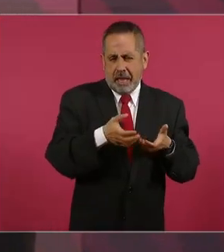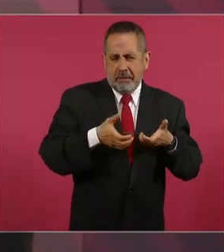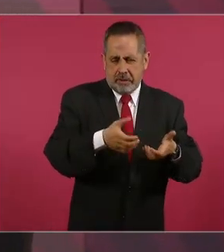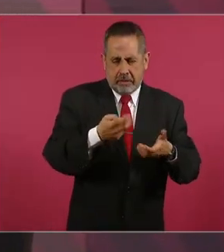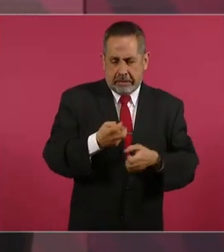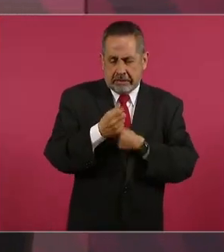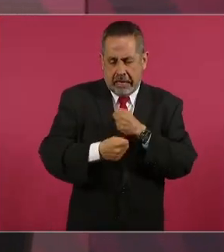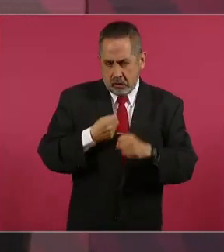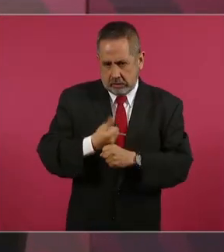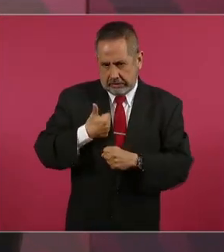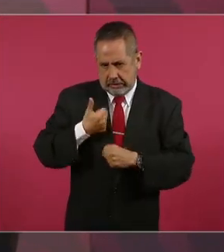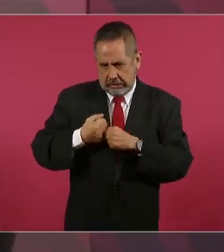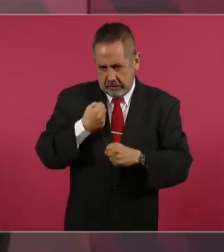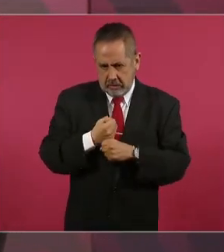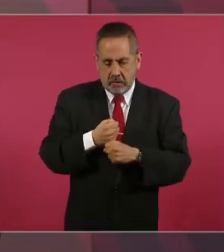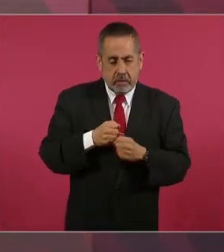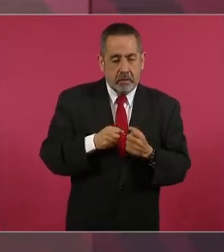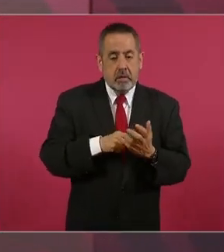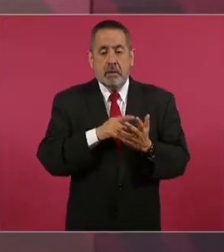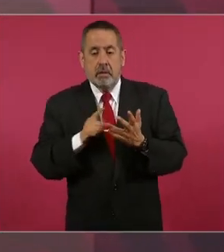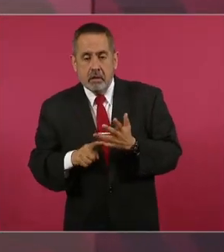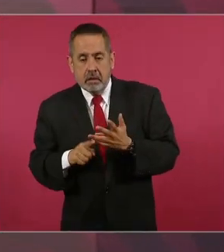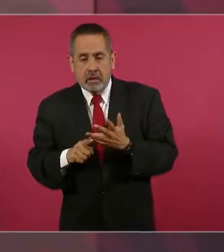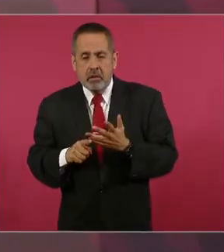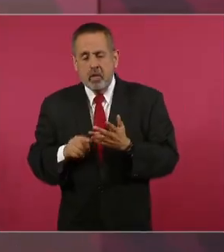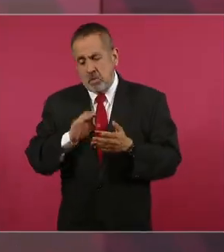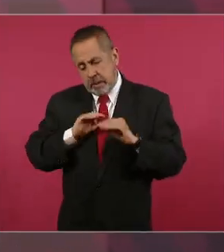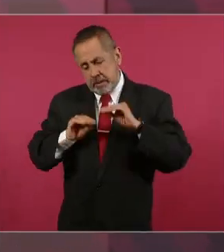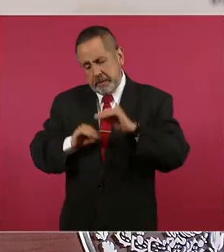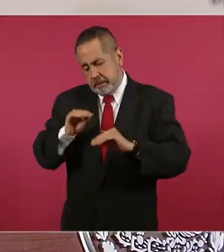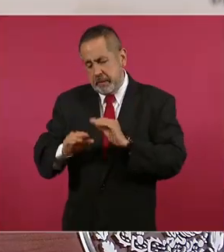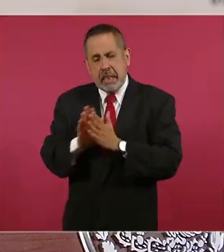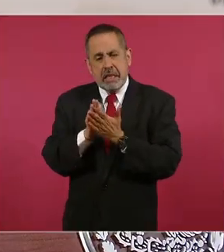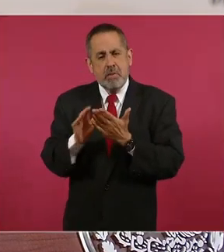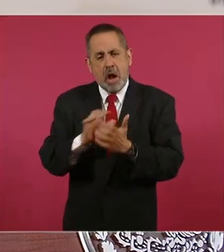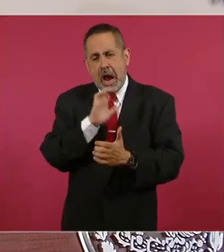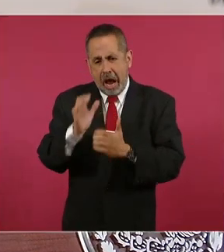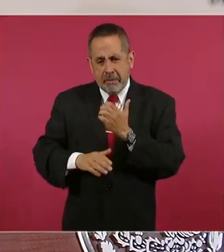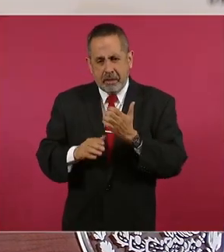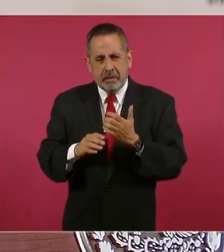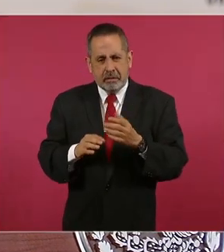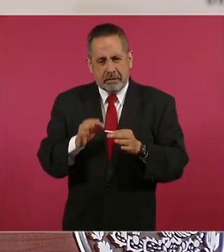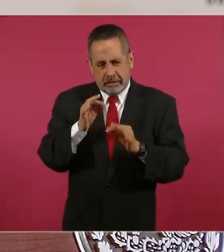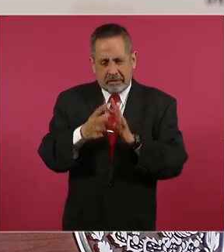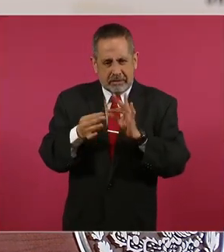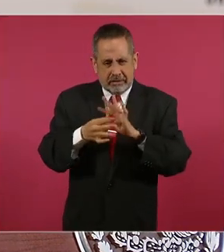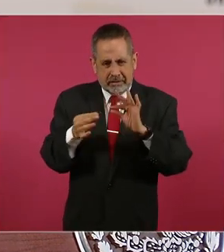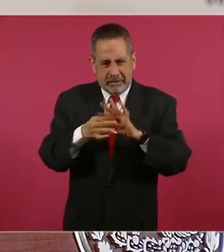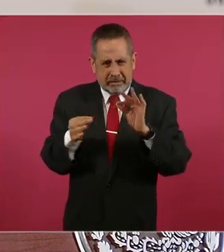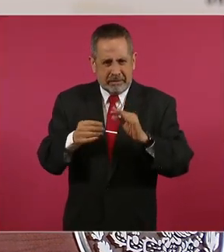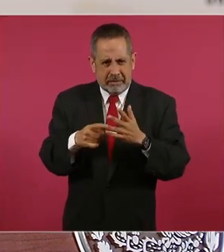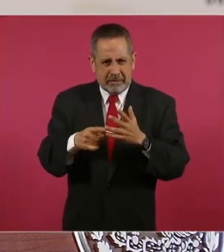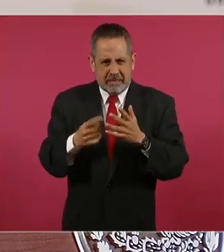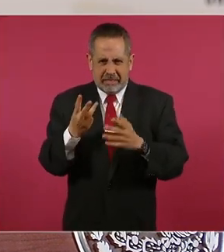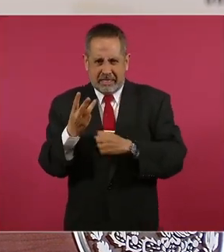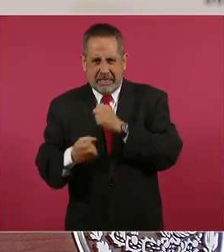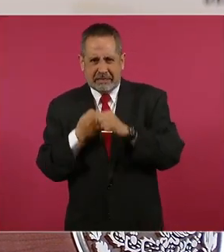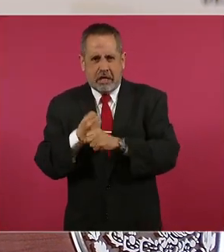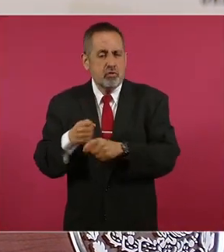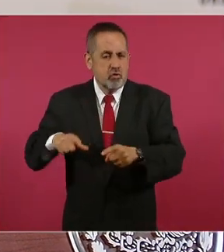gobierno y podía yo terminar con los últimos tres